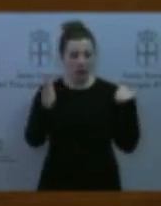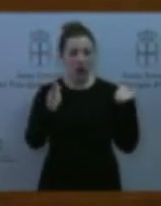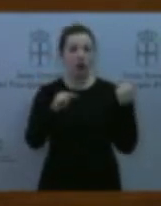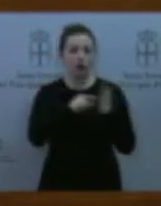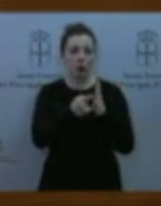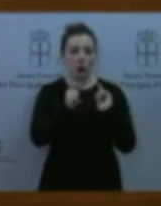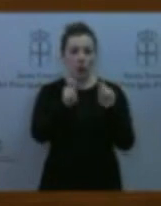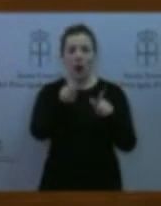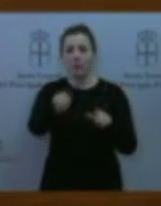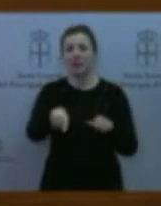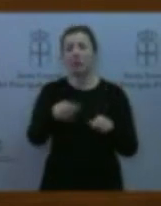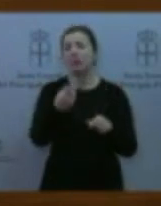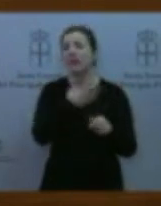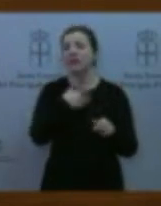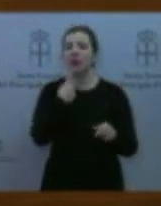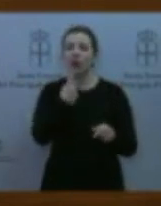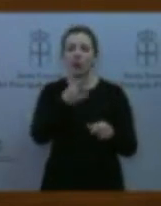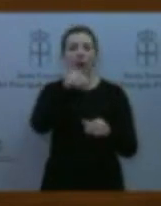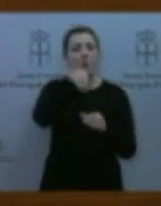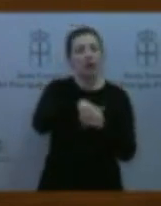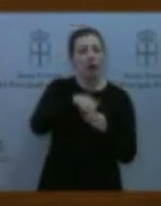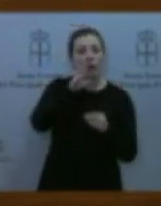hasta el último minuto tuvo mucha enjundia.